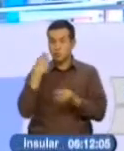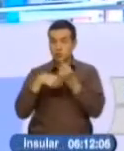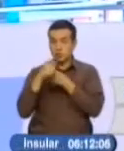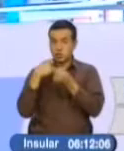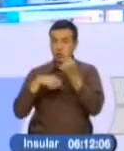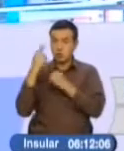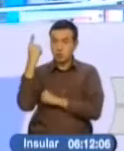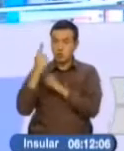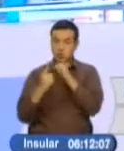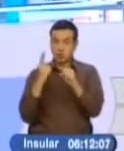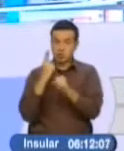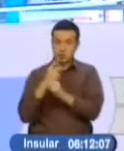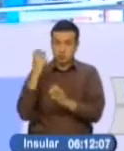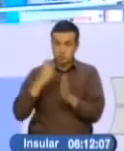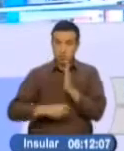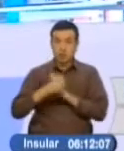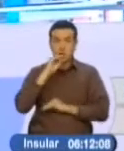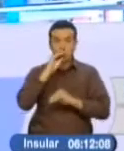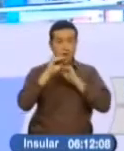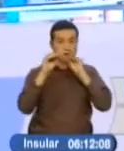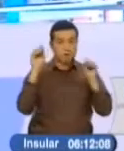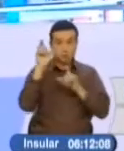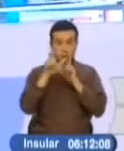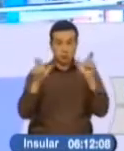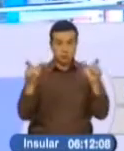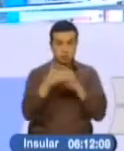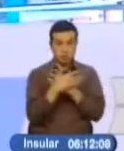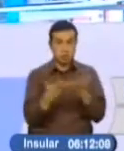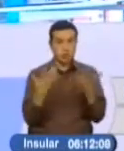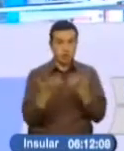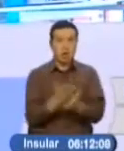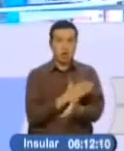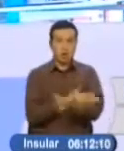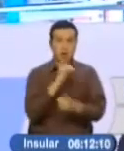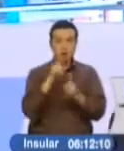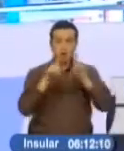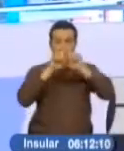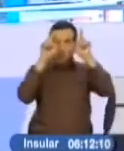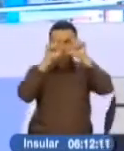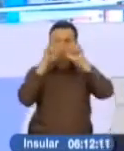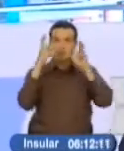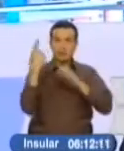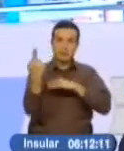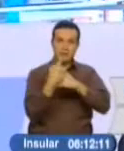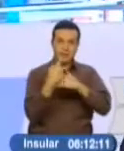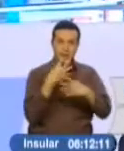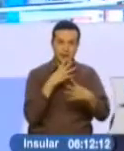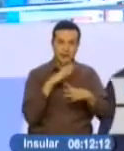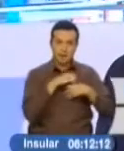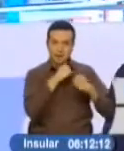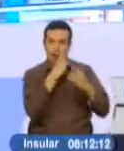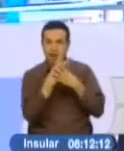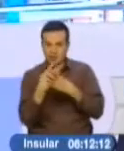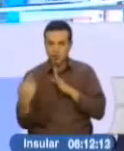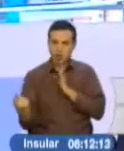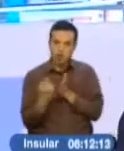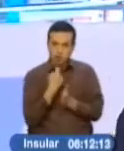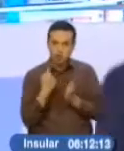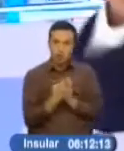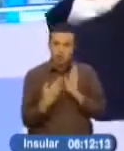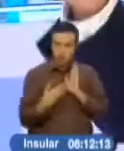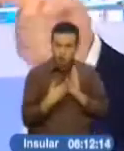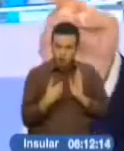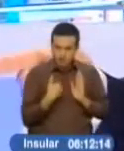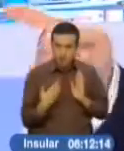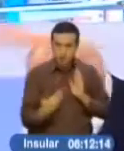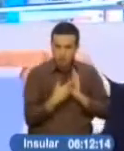brutas anuales. Y que se recuerde, que la ciudadanía recuerde, ya intentaron algunas empresas meterme preso a mí, ensañarse conmigo,